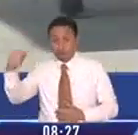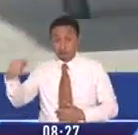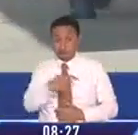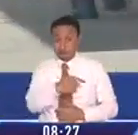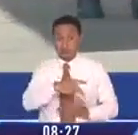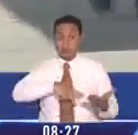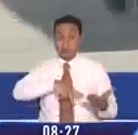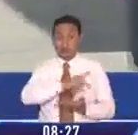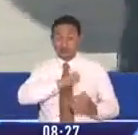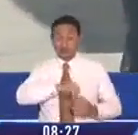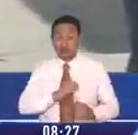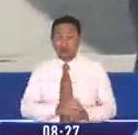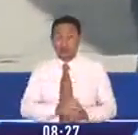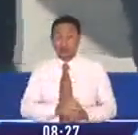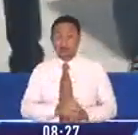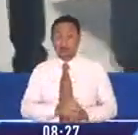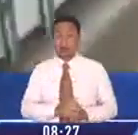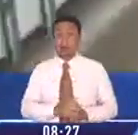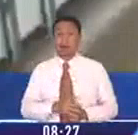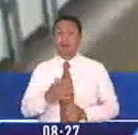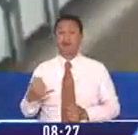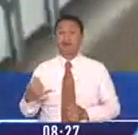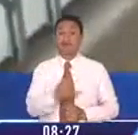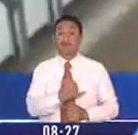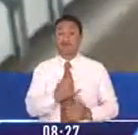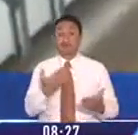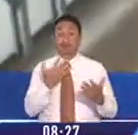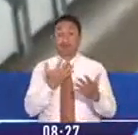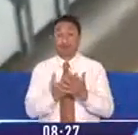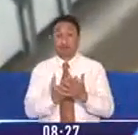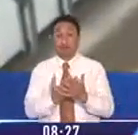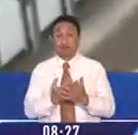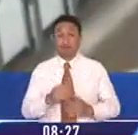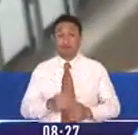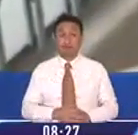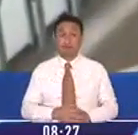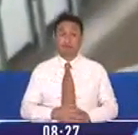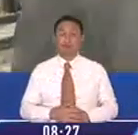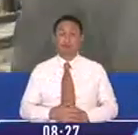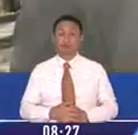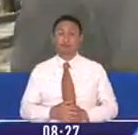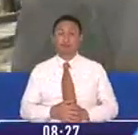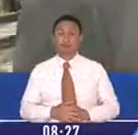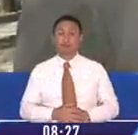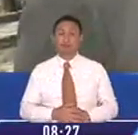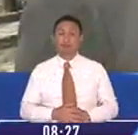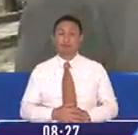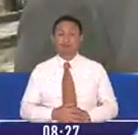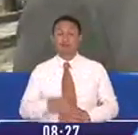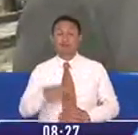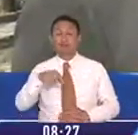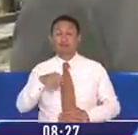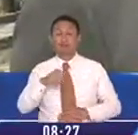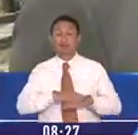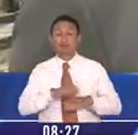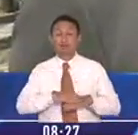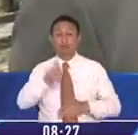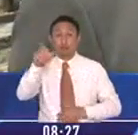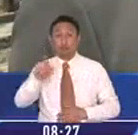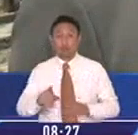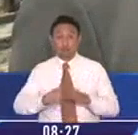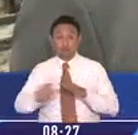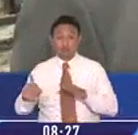la menor y por el hijo que engendró, presuntamente abusando de su jerarquía. Cuando no hay responsabilidad de este señor